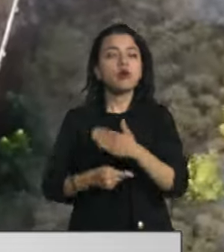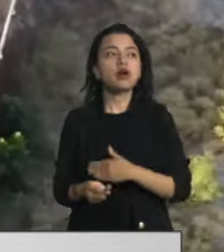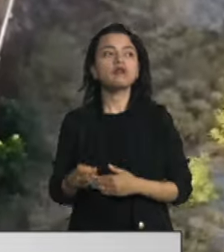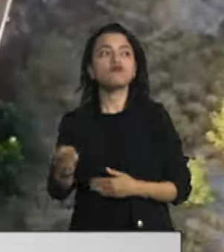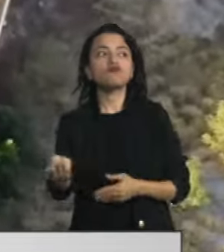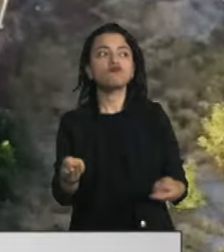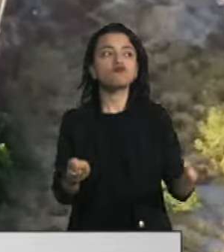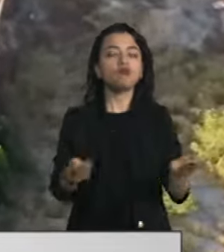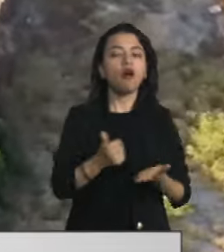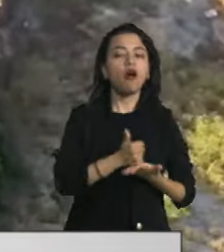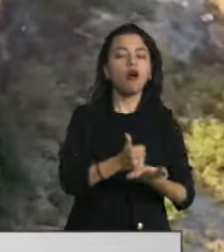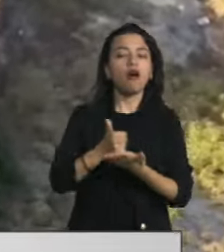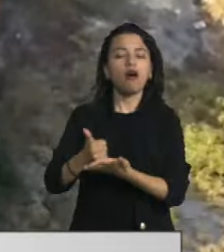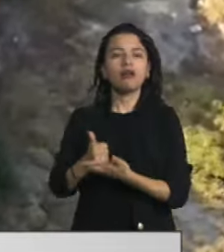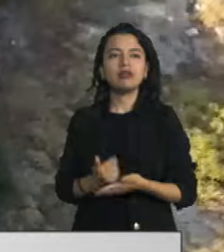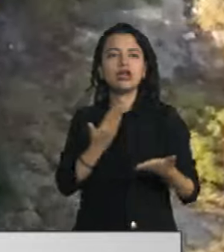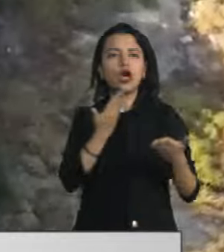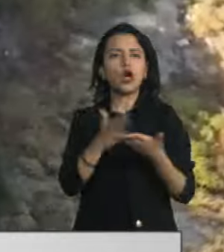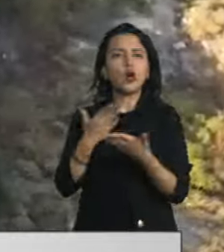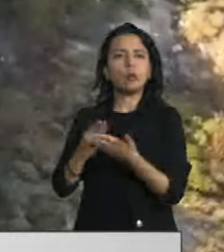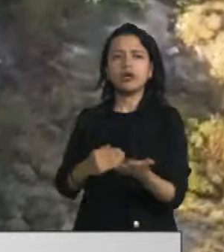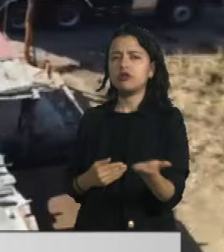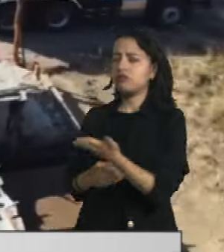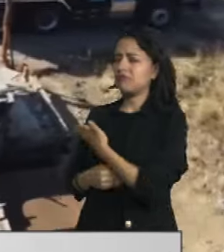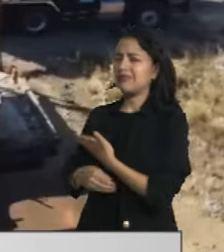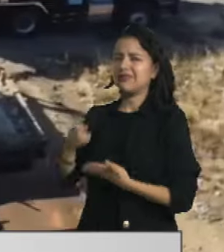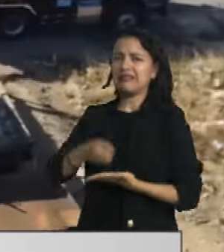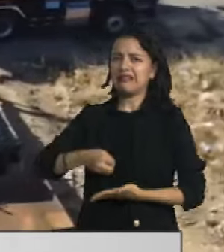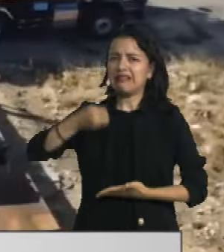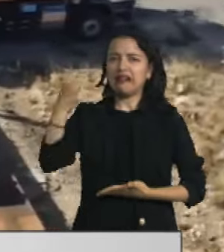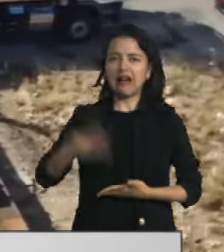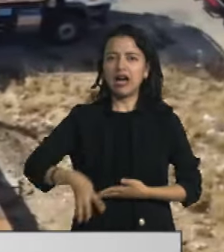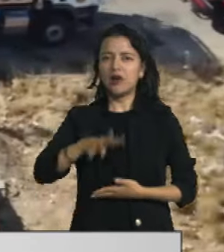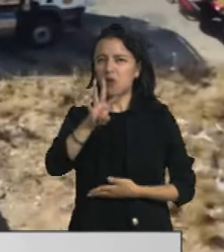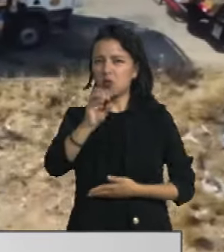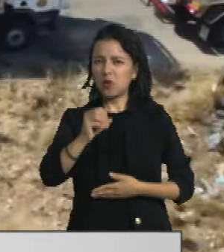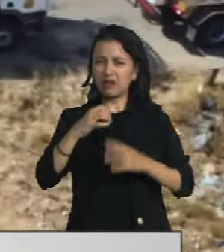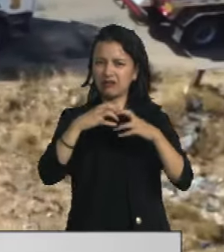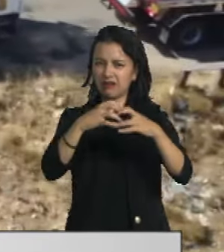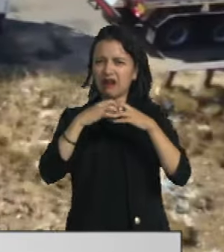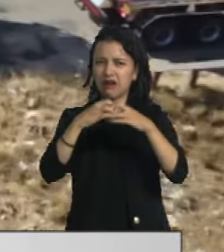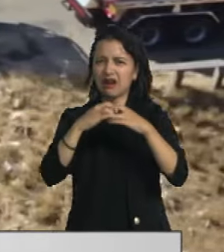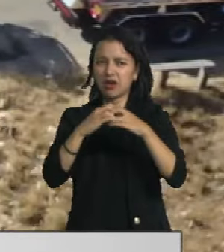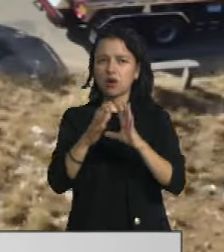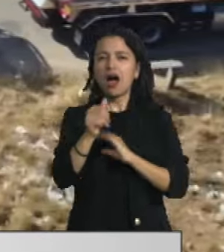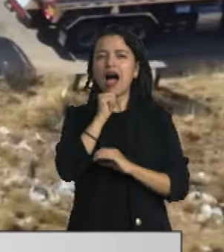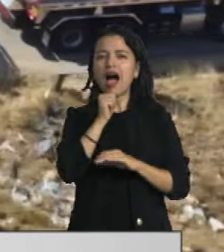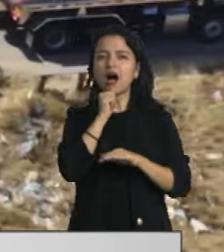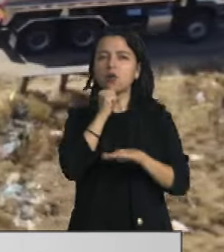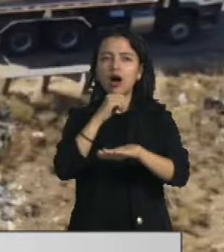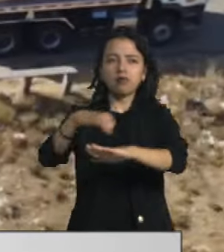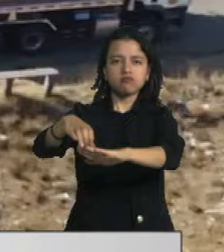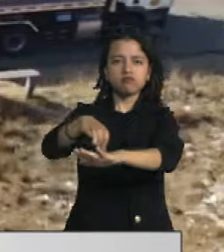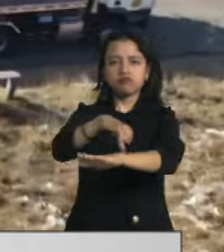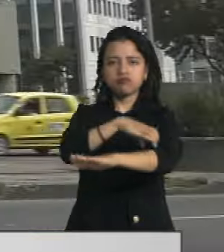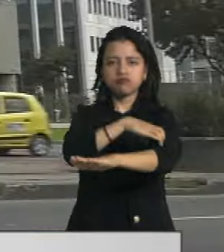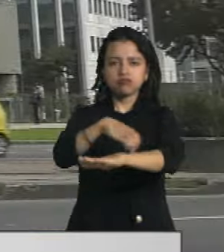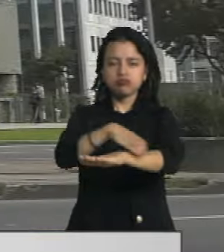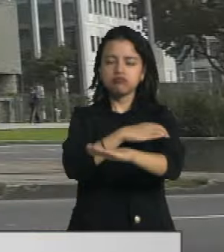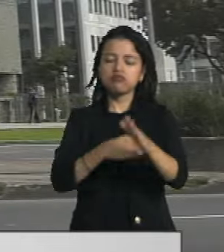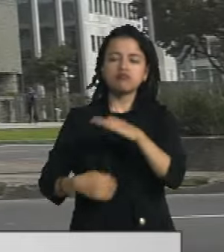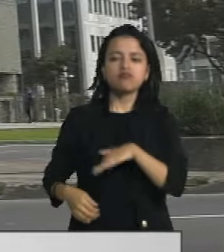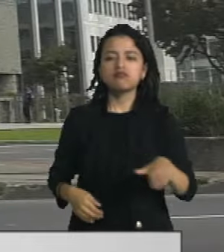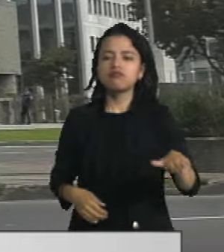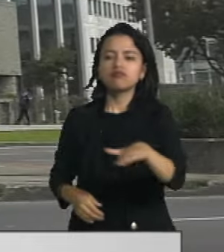la adquisición de 40 carrotanques con sobrecostos destinados al abastecimiento de agua potable en el departamento de La Guajira.